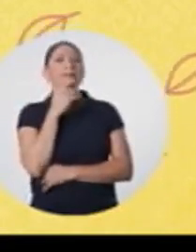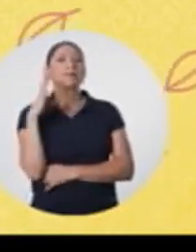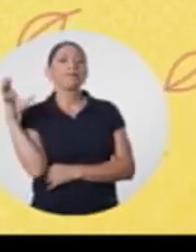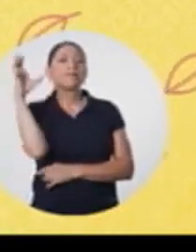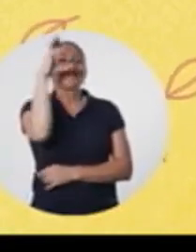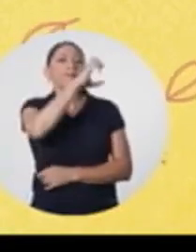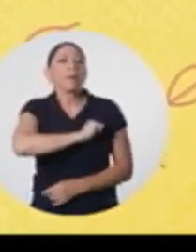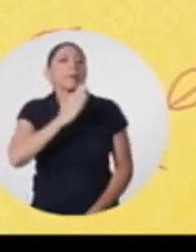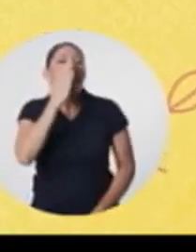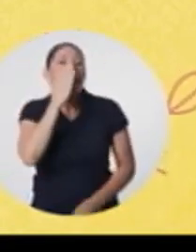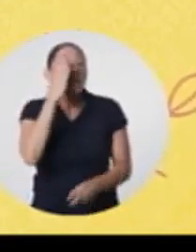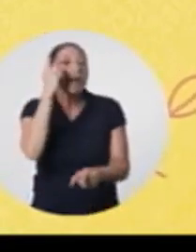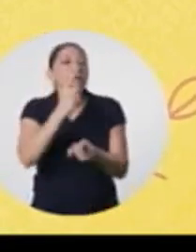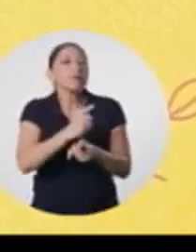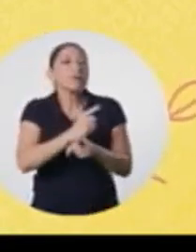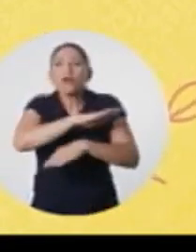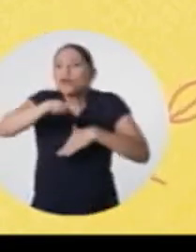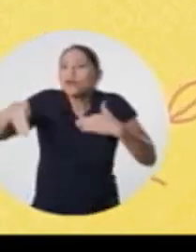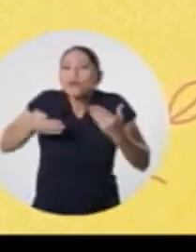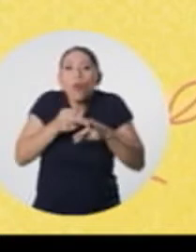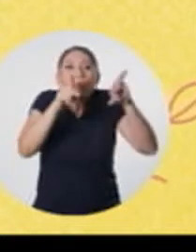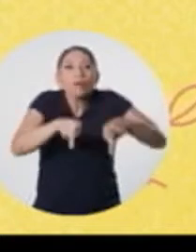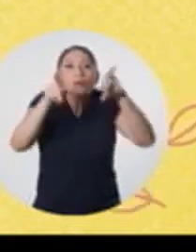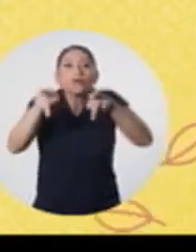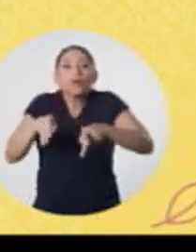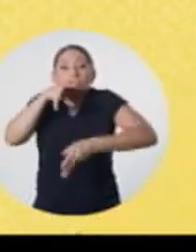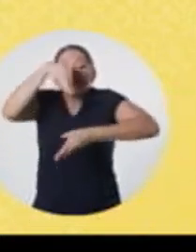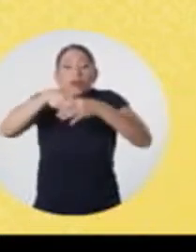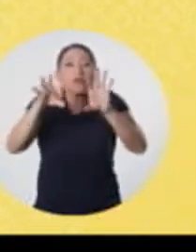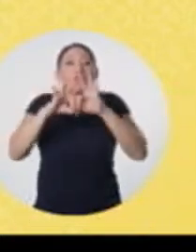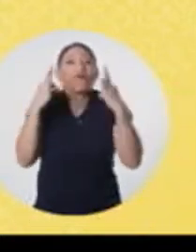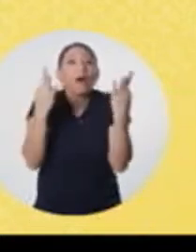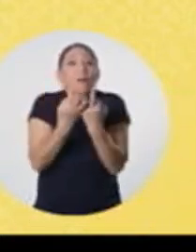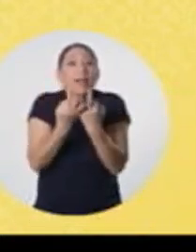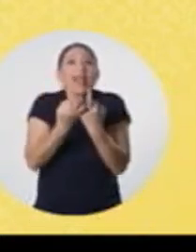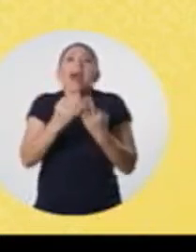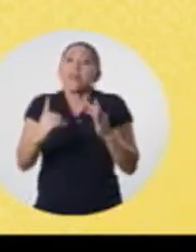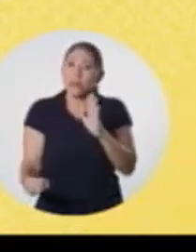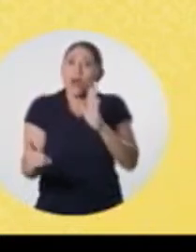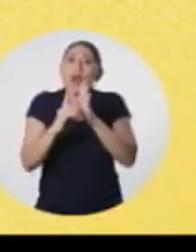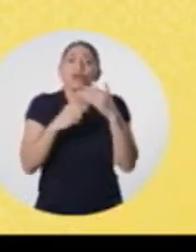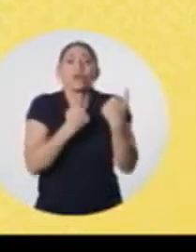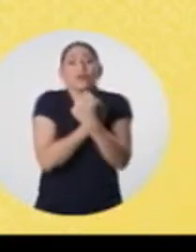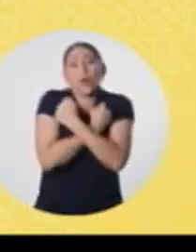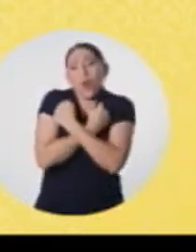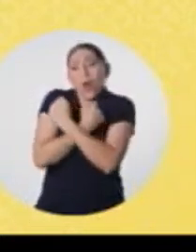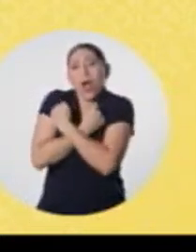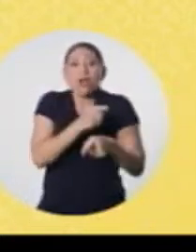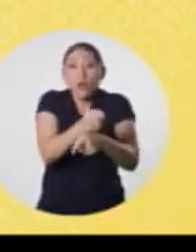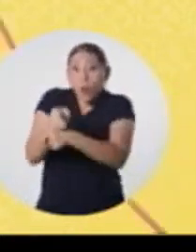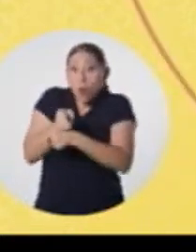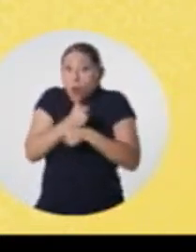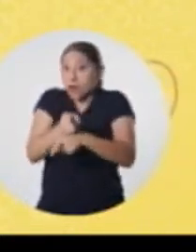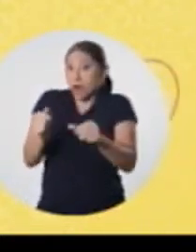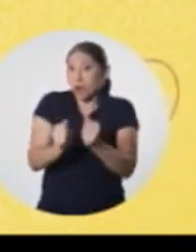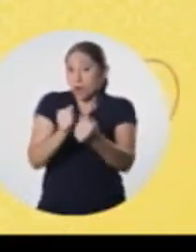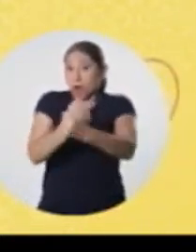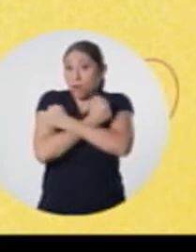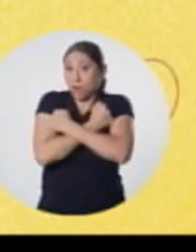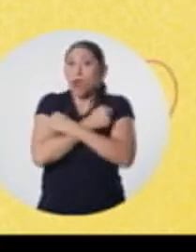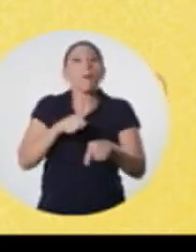y se dio cuenta que su mamá tenía razón. Todos y todas en una familia tenemos derecho a ser amados y a que